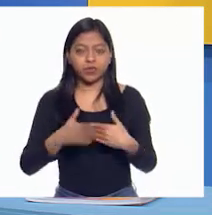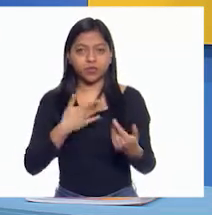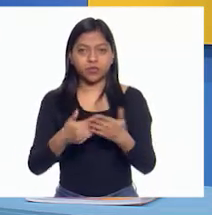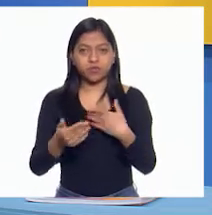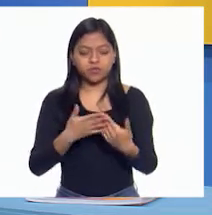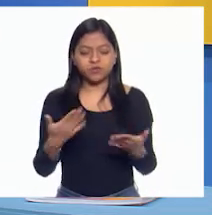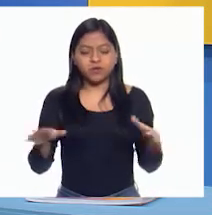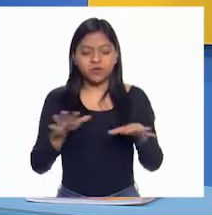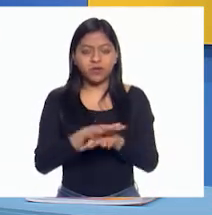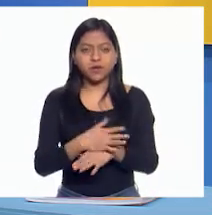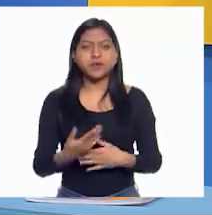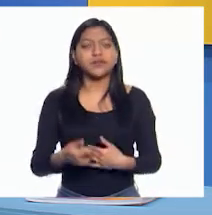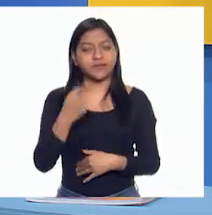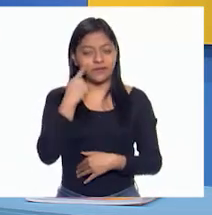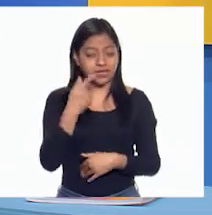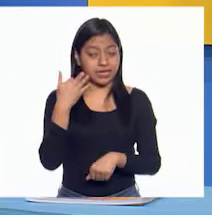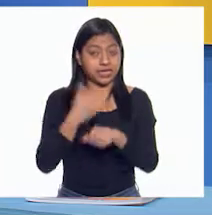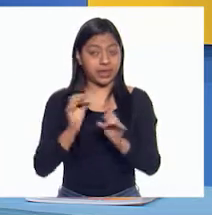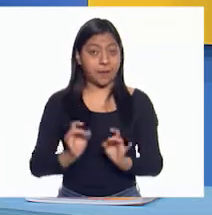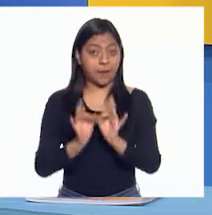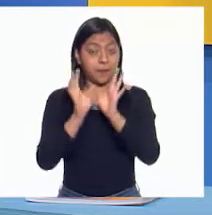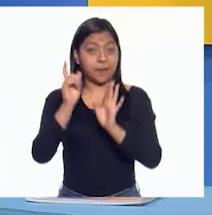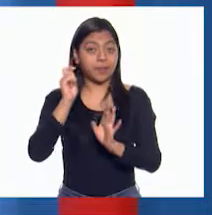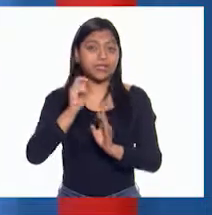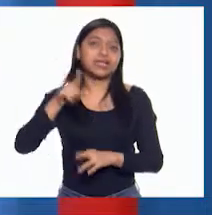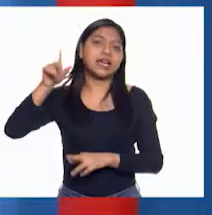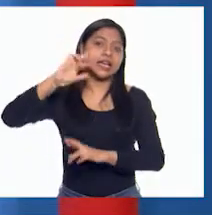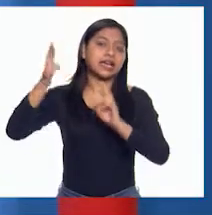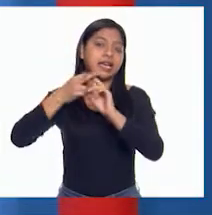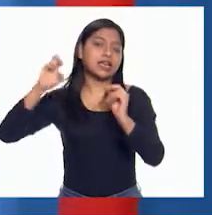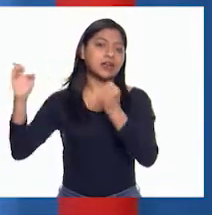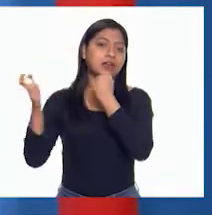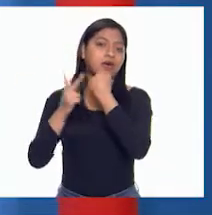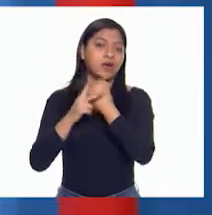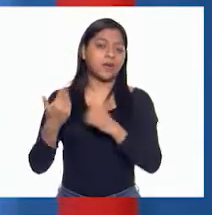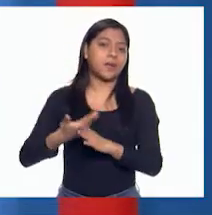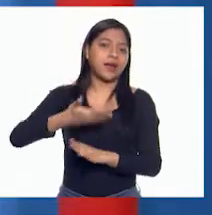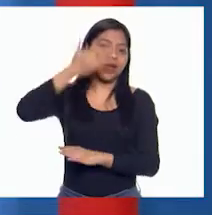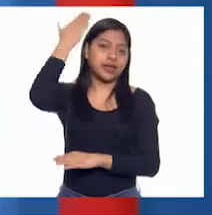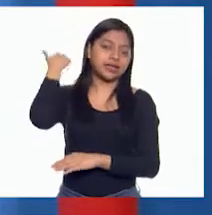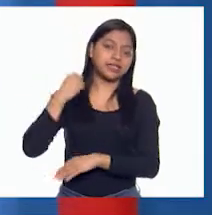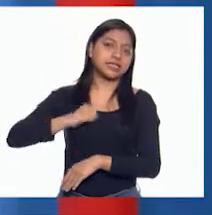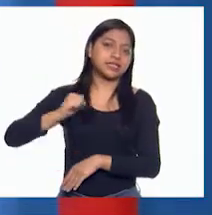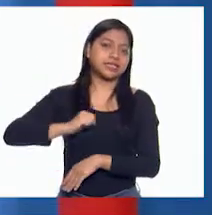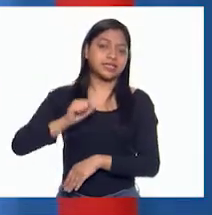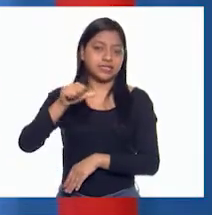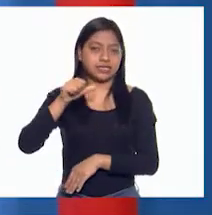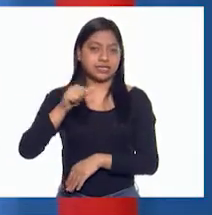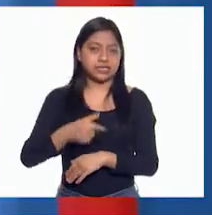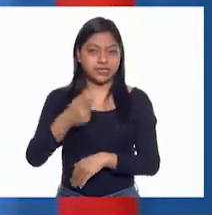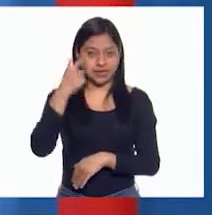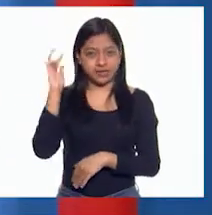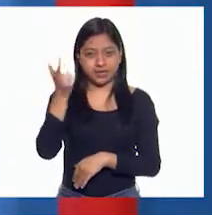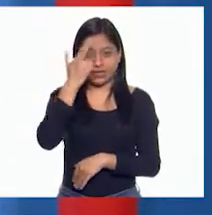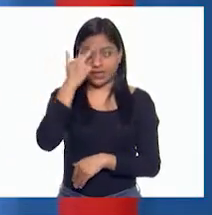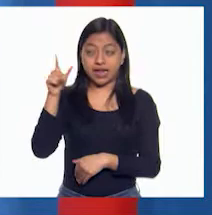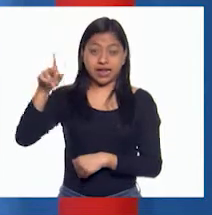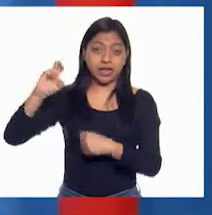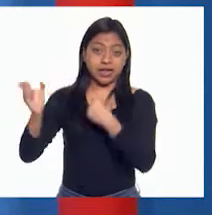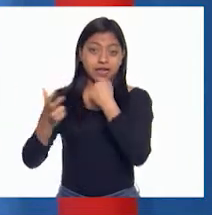XVI en el ámbito religioso europeo. ¿Se acuerdan que durante la Edad Media en la Europa